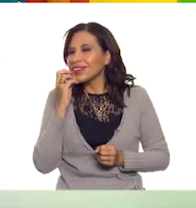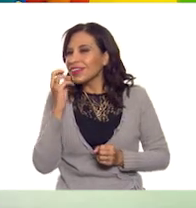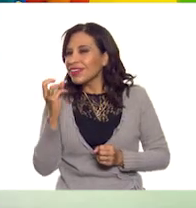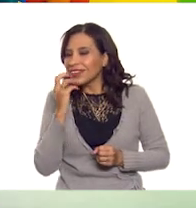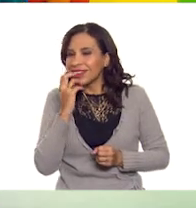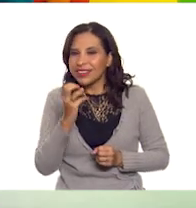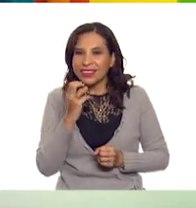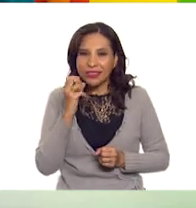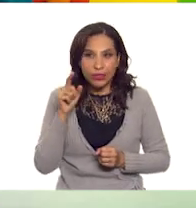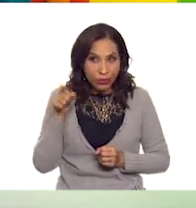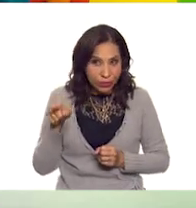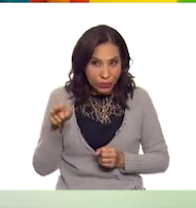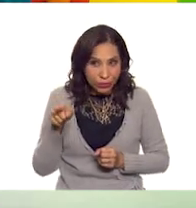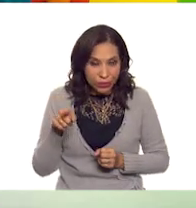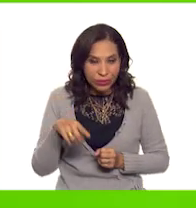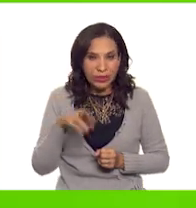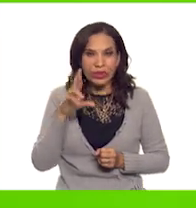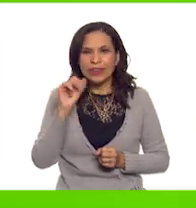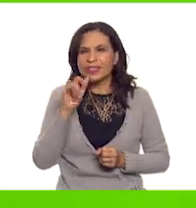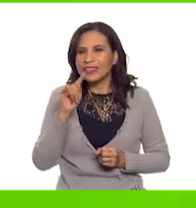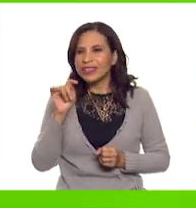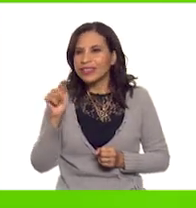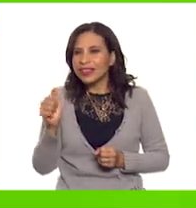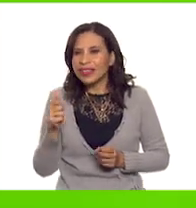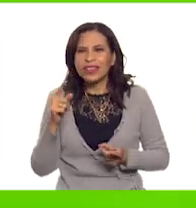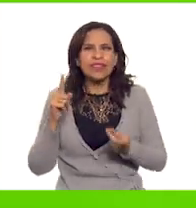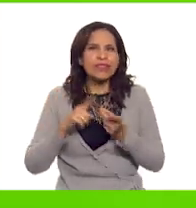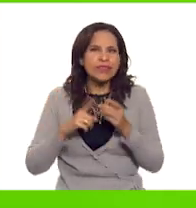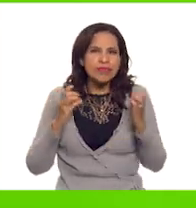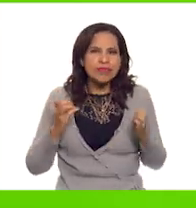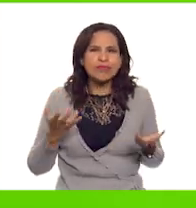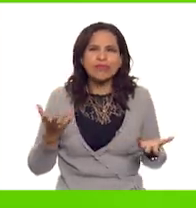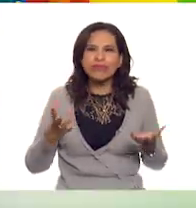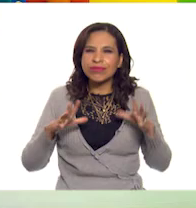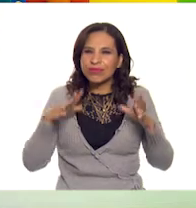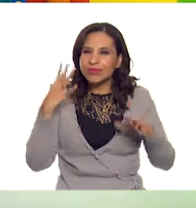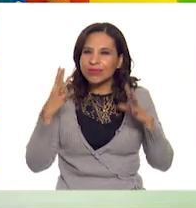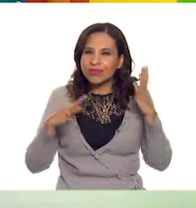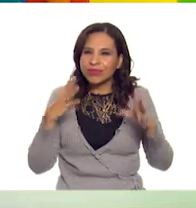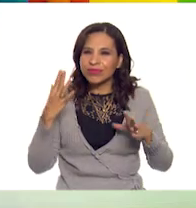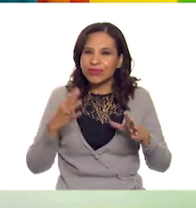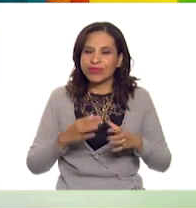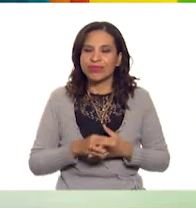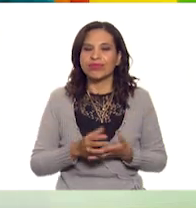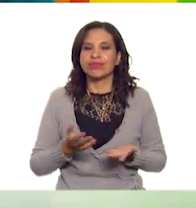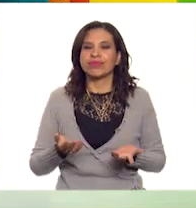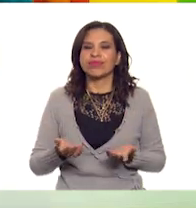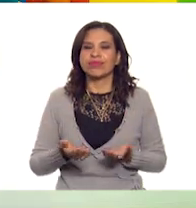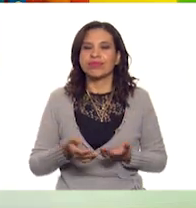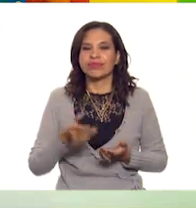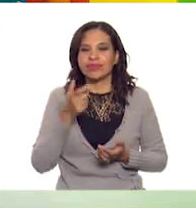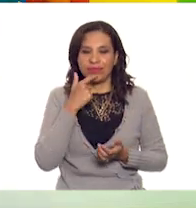Rosita, ¿eres tú? Rosita, ¿dónde andas, travesura?